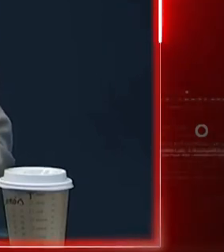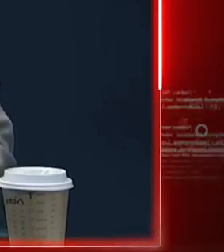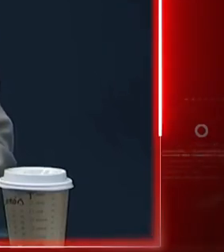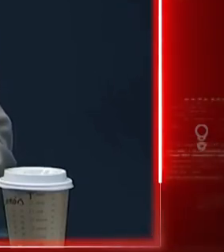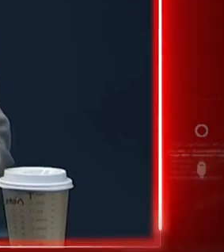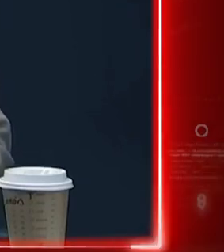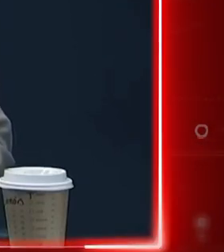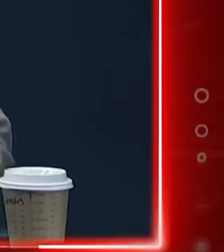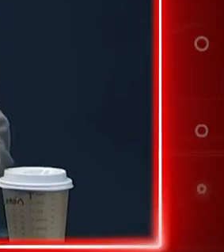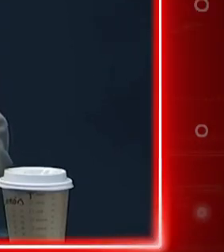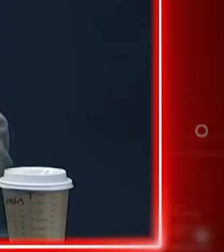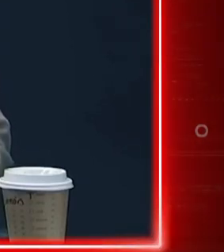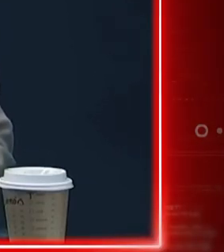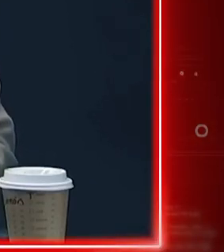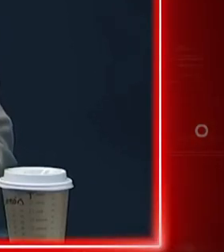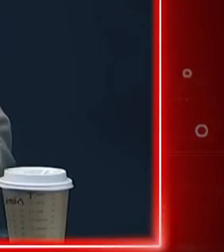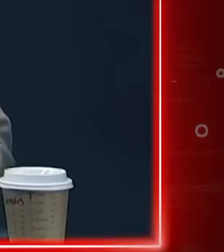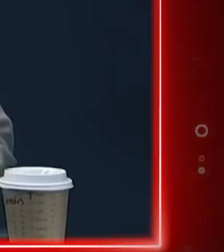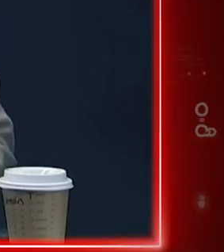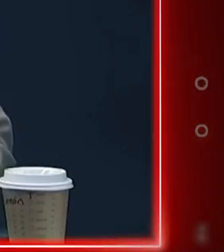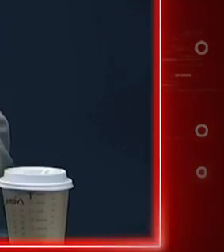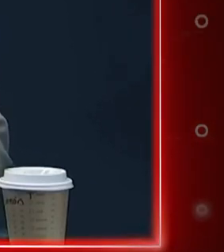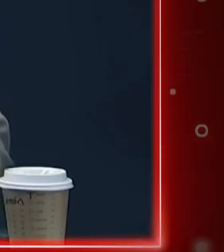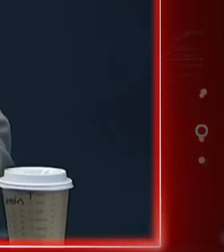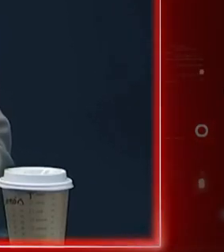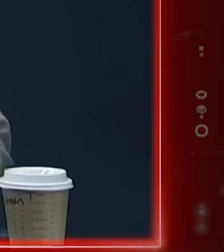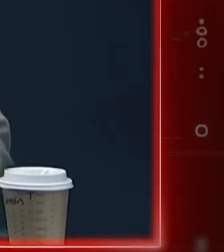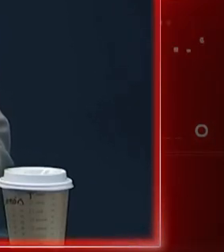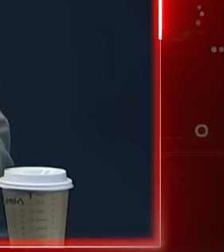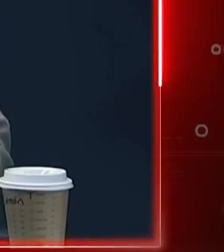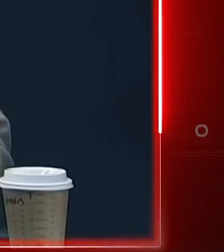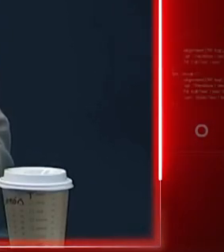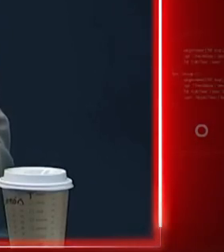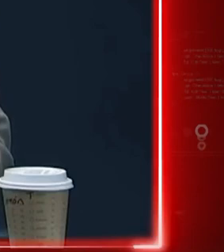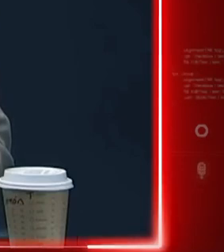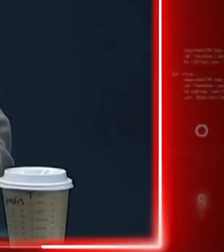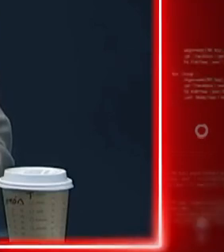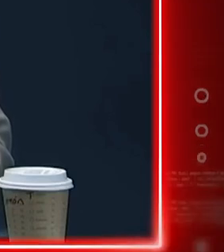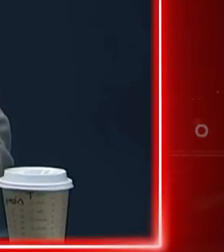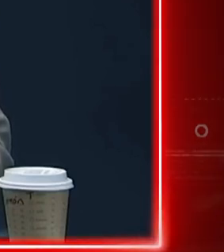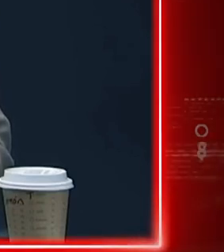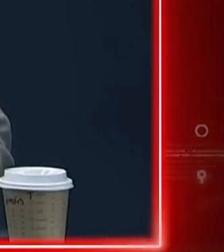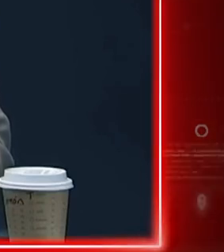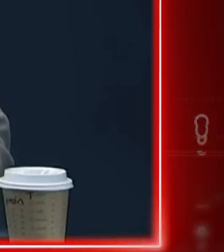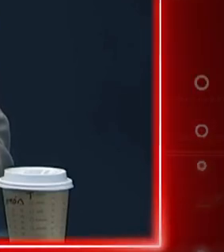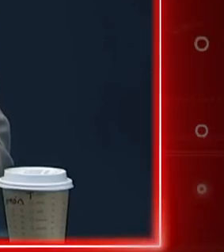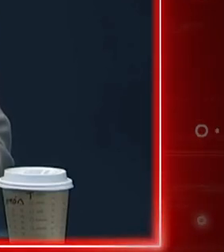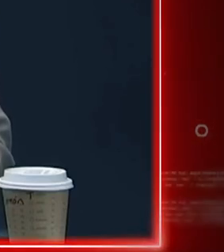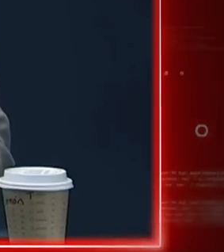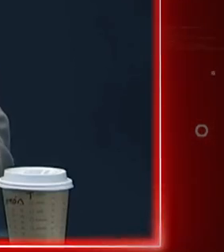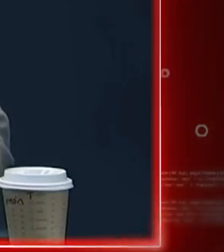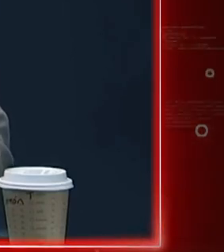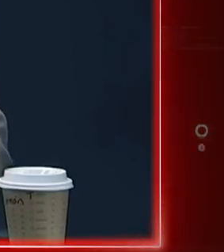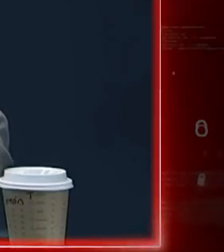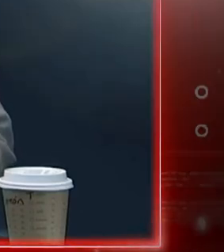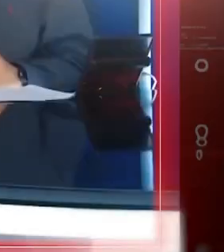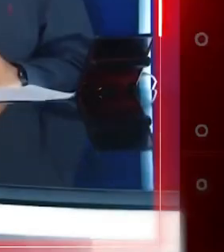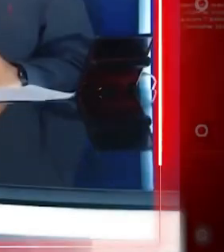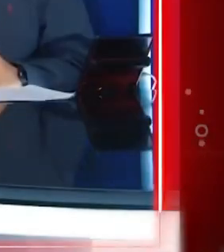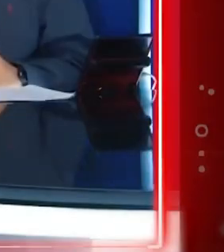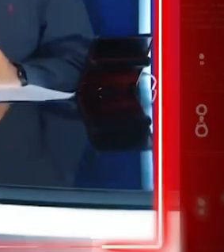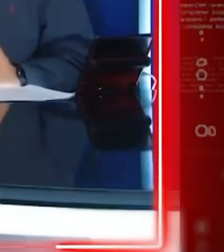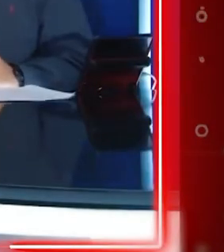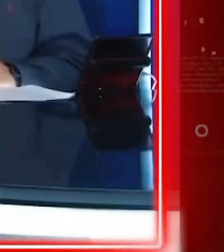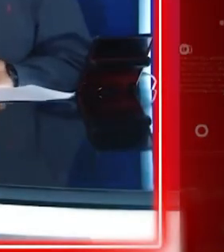a los jueces viejitos, a las juezas en retiro. Por amor de Dios, eso es, bueno, pero eso es una venganza. Así.